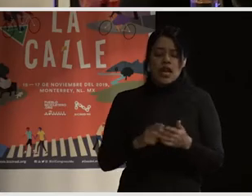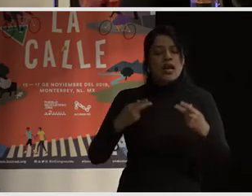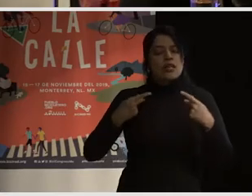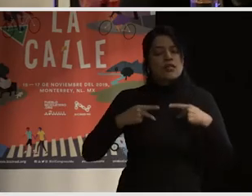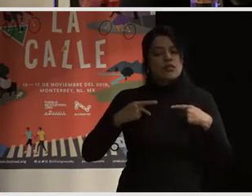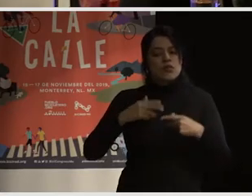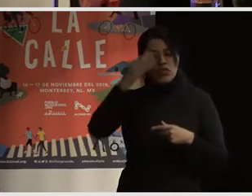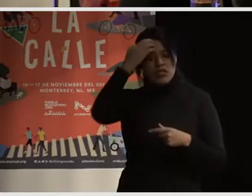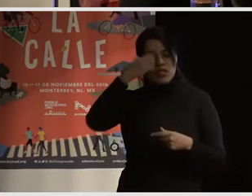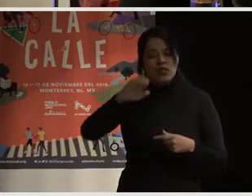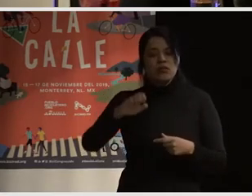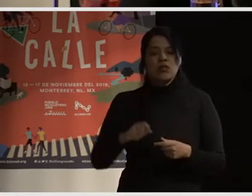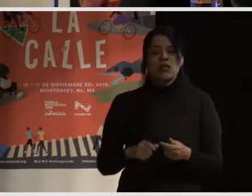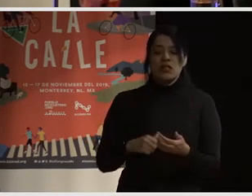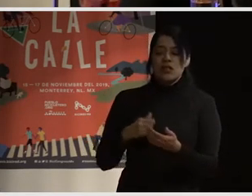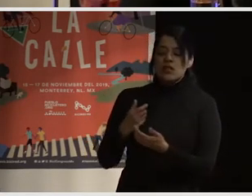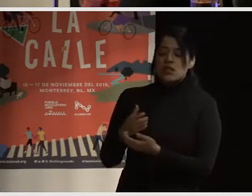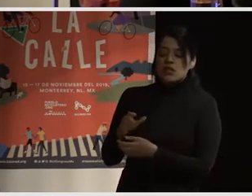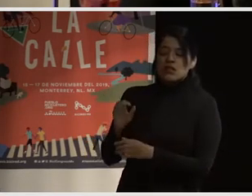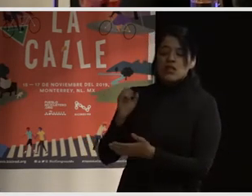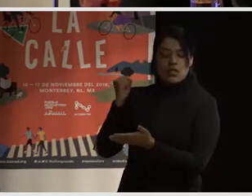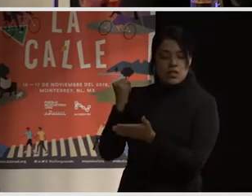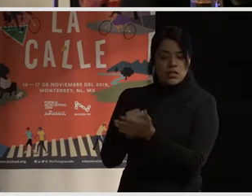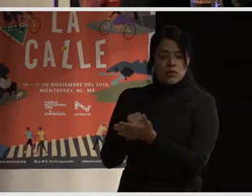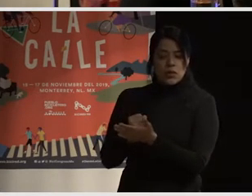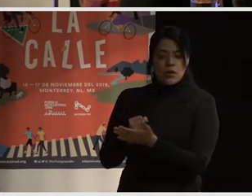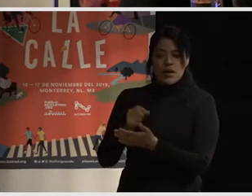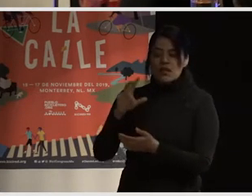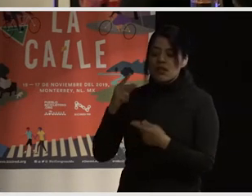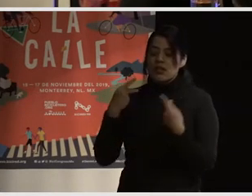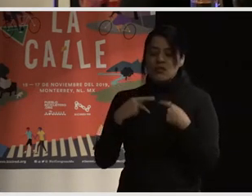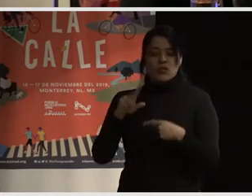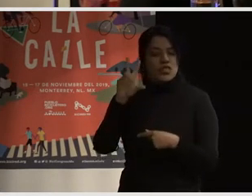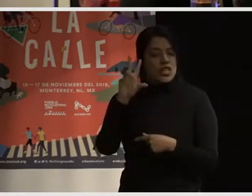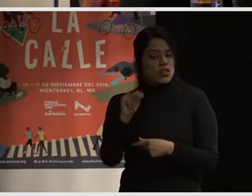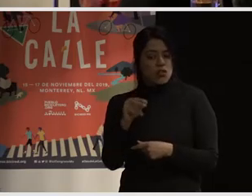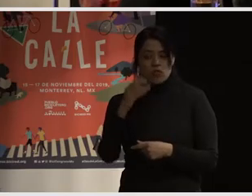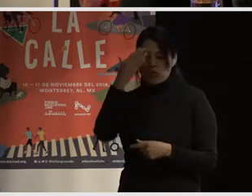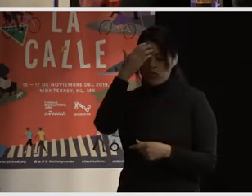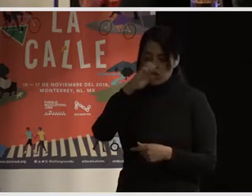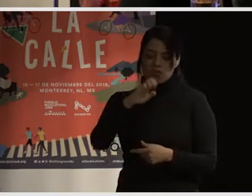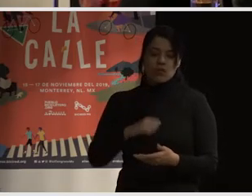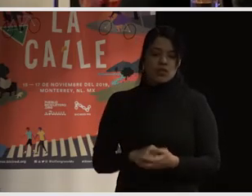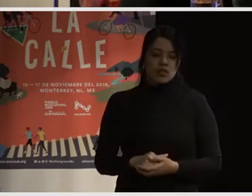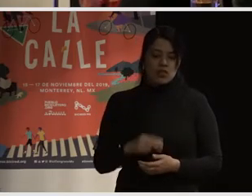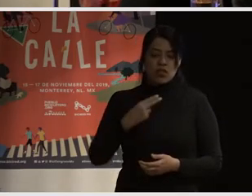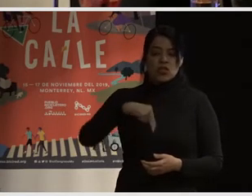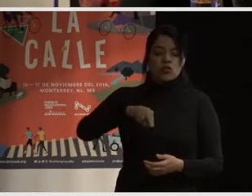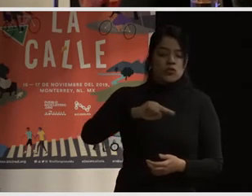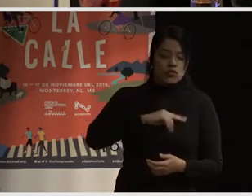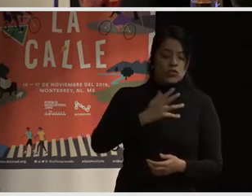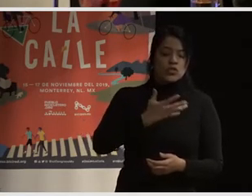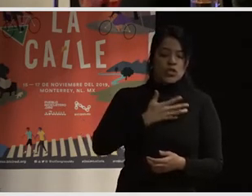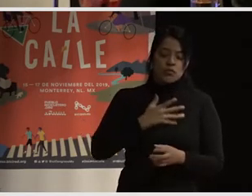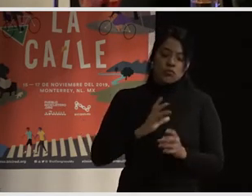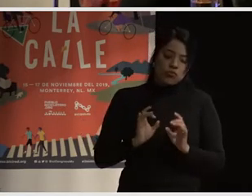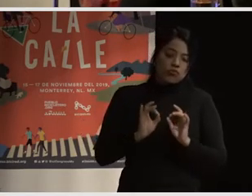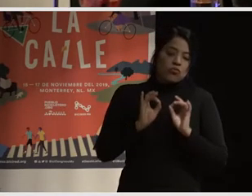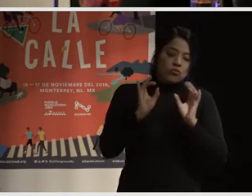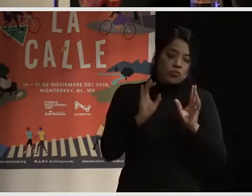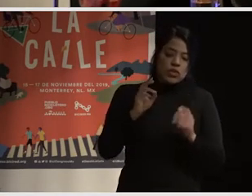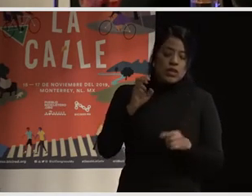quienes las aprueban no los técnicos nosotros ahorita tenemos una una situación muy particular en